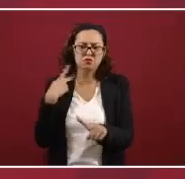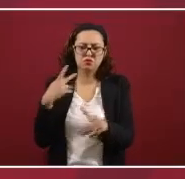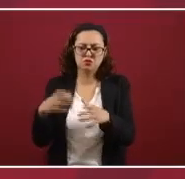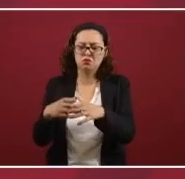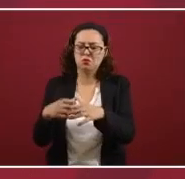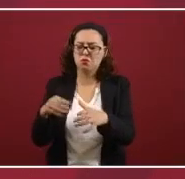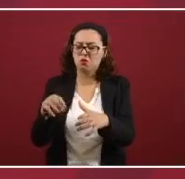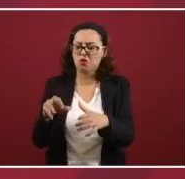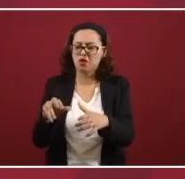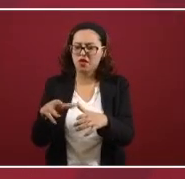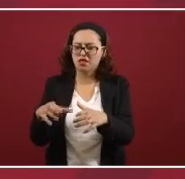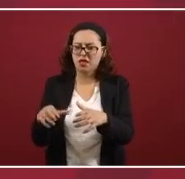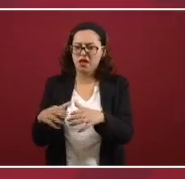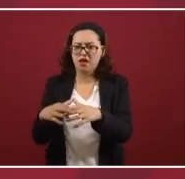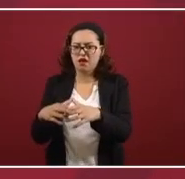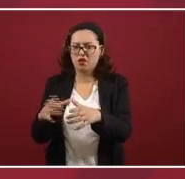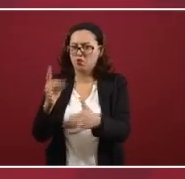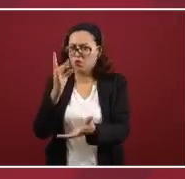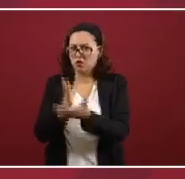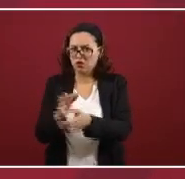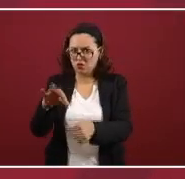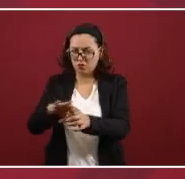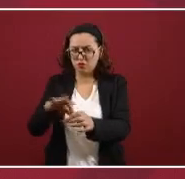pues entonces sí, ¿no? Imagínense.